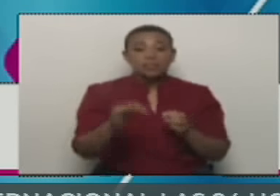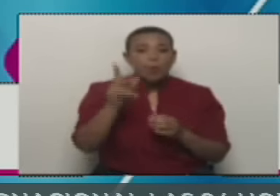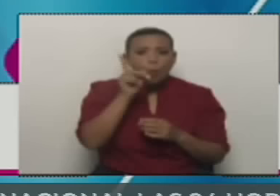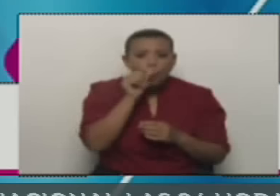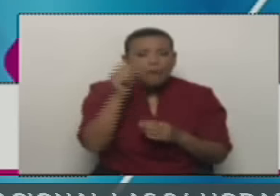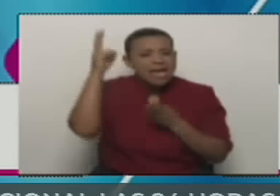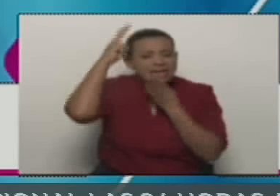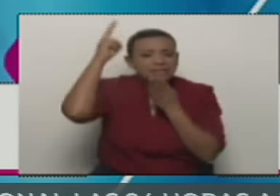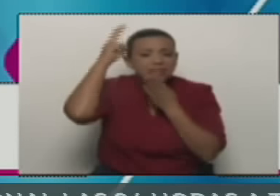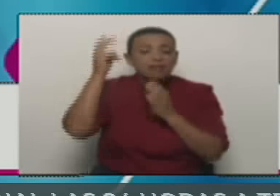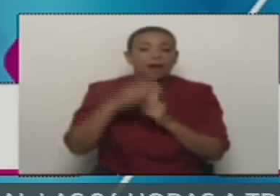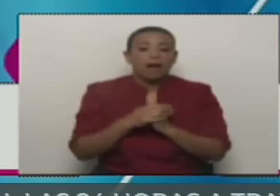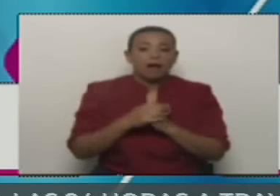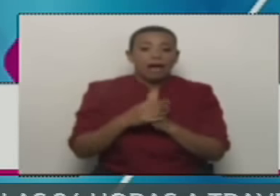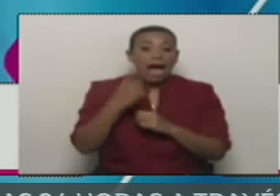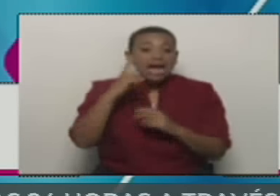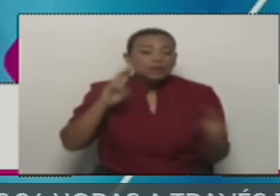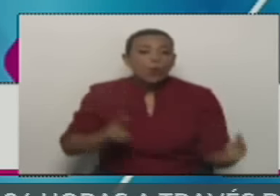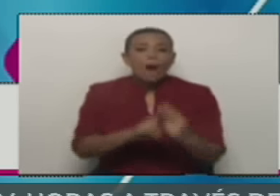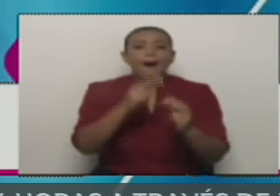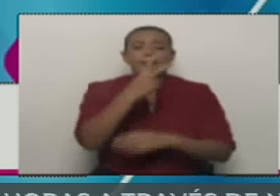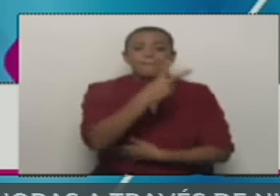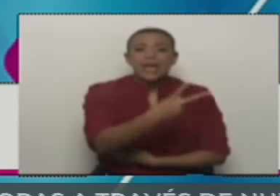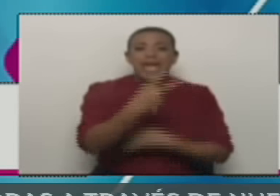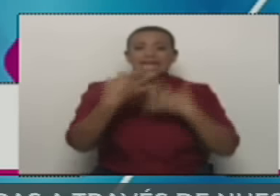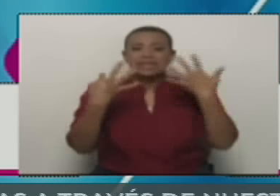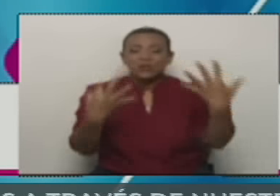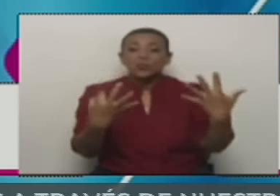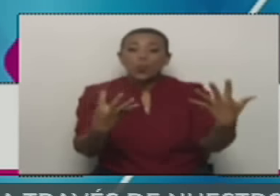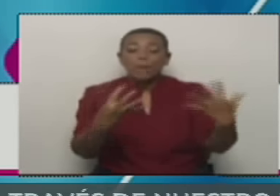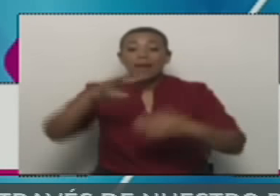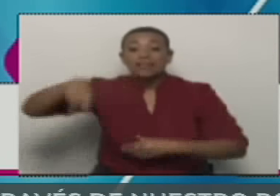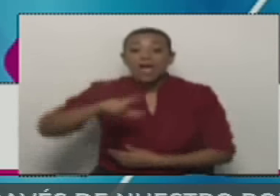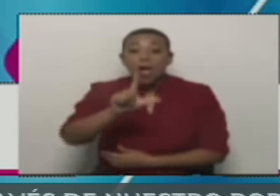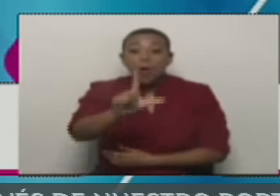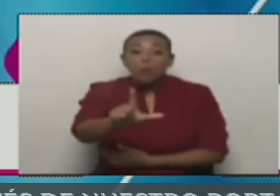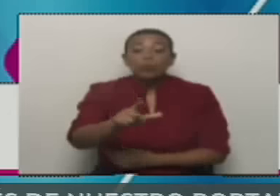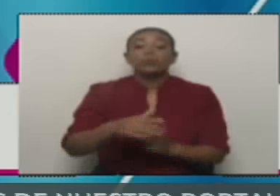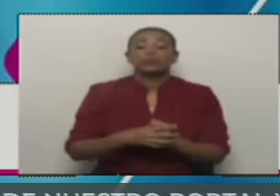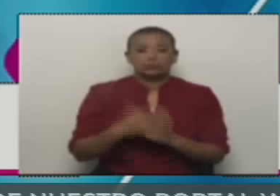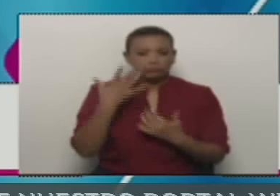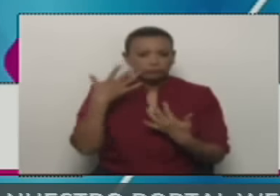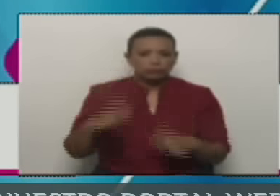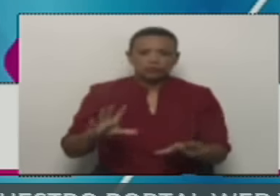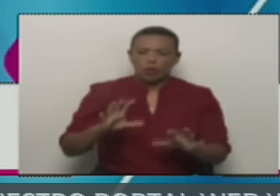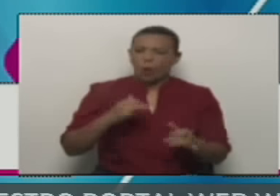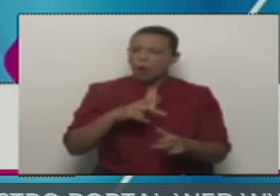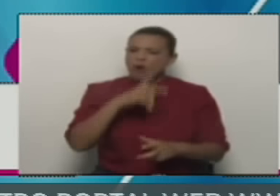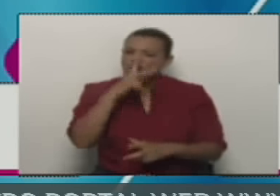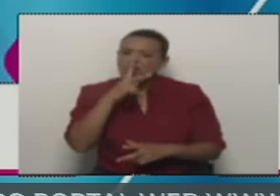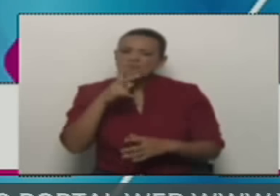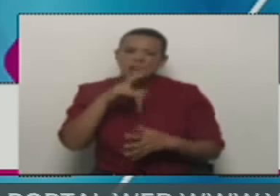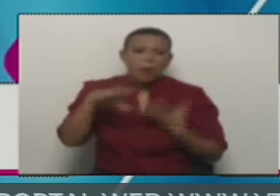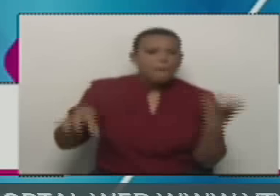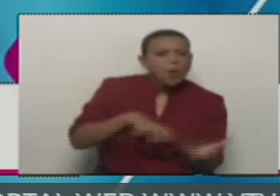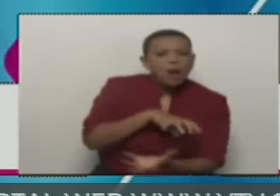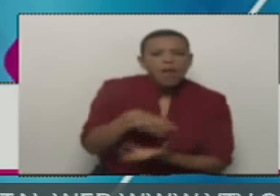los fascistas aquel 29 de julio? Nefasto del crimen, de la violencia.